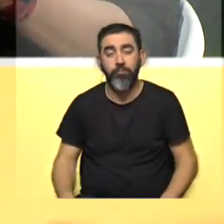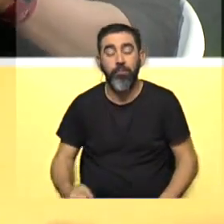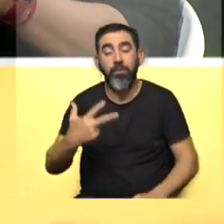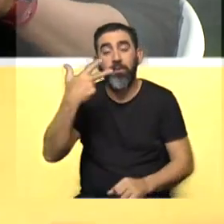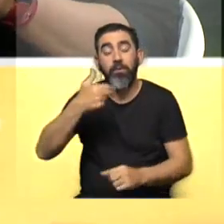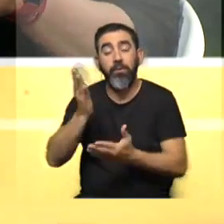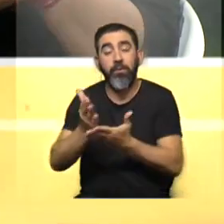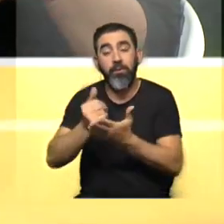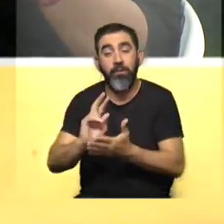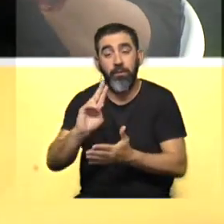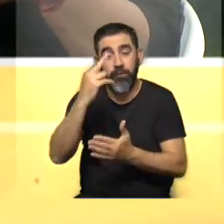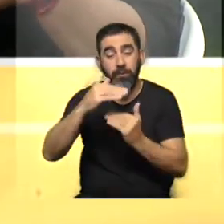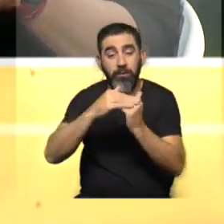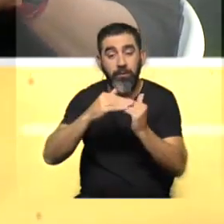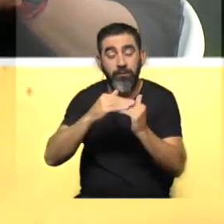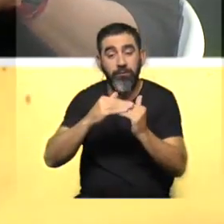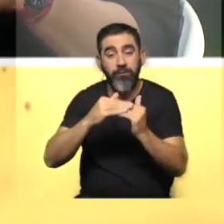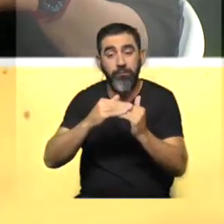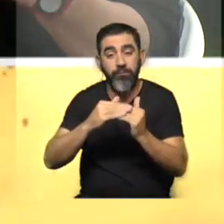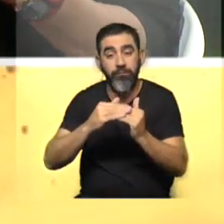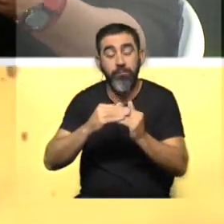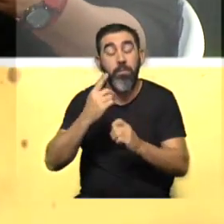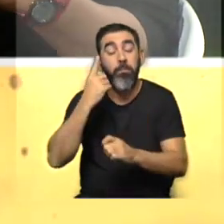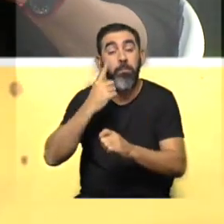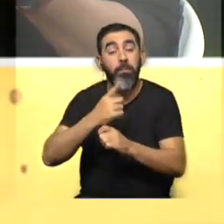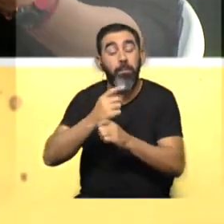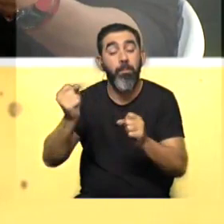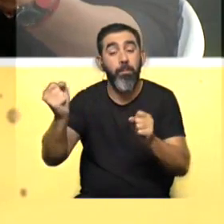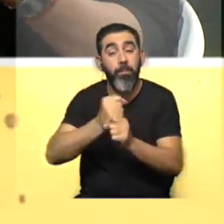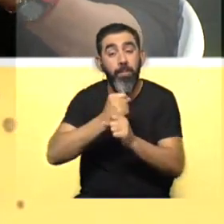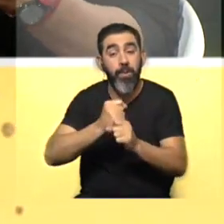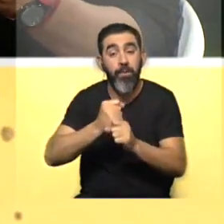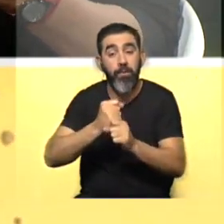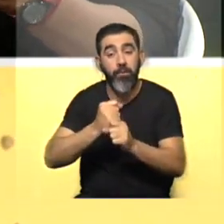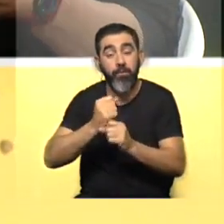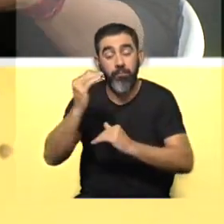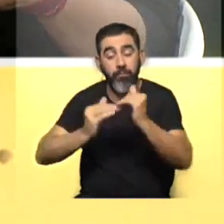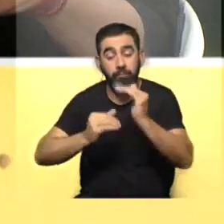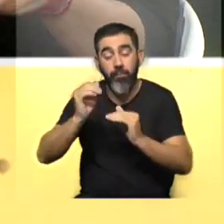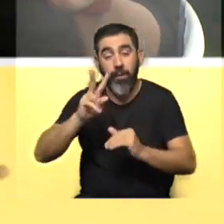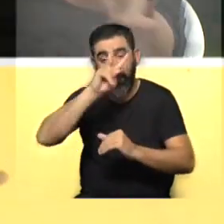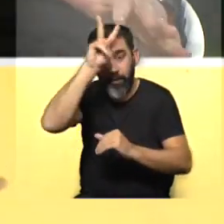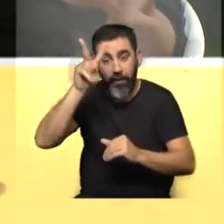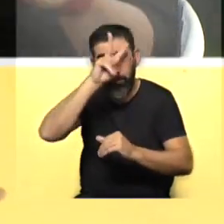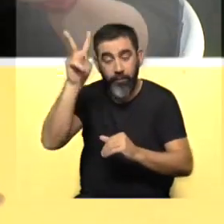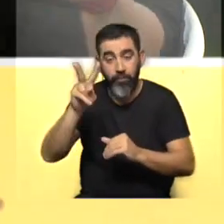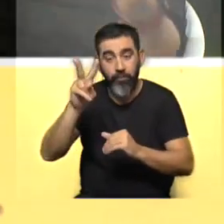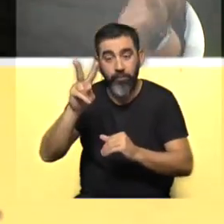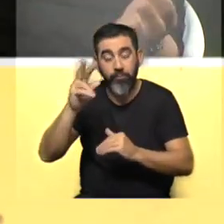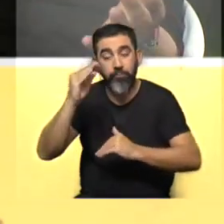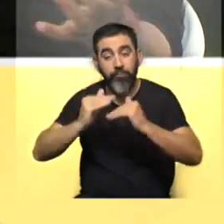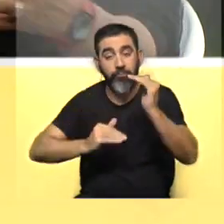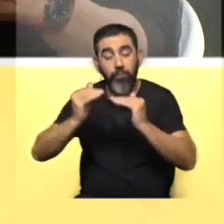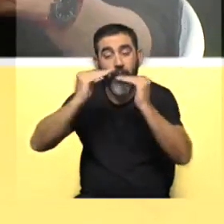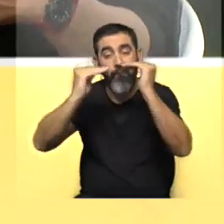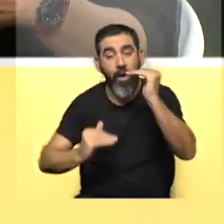departamentos de Uruguay, por lo menos. Y bueno, lo primero que confirmamos es su manufactura indígena, de las que son estructuras monticulares